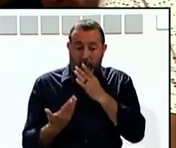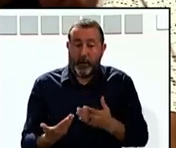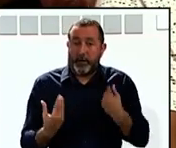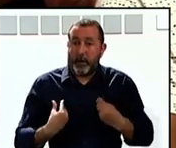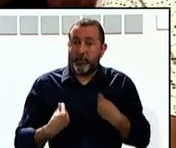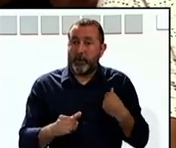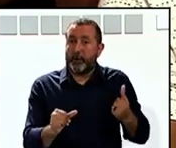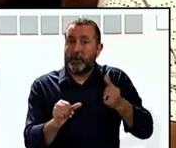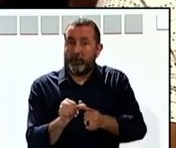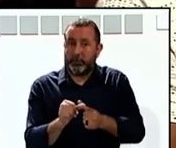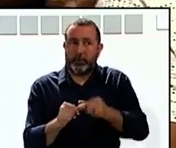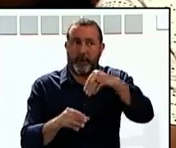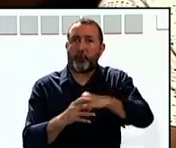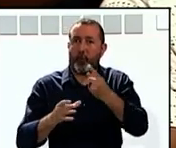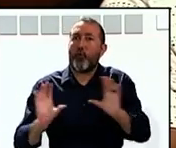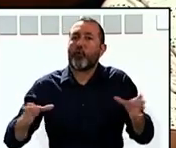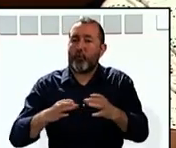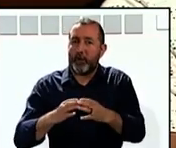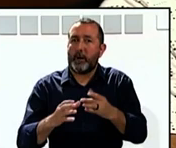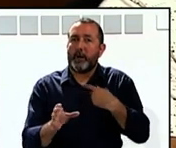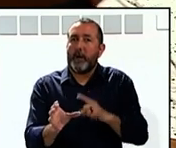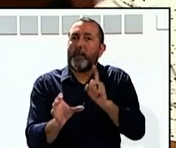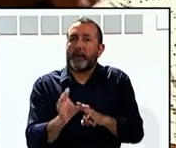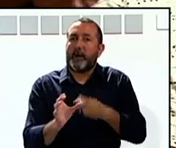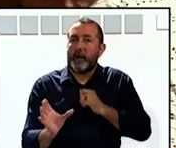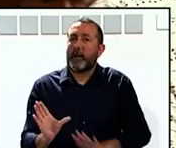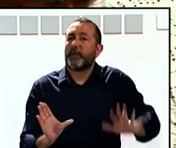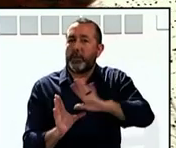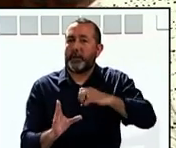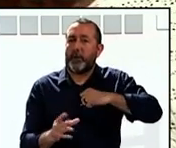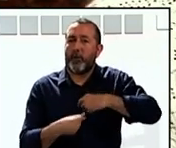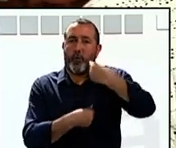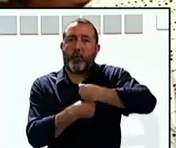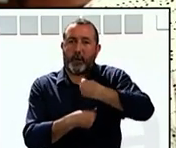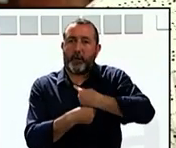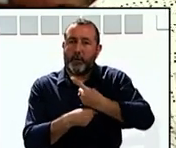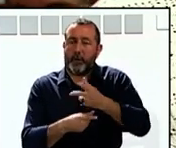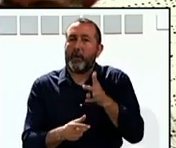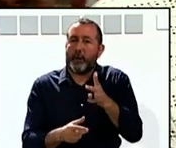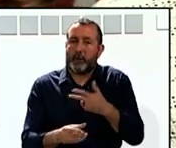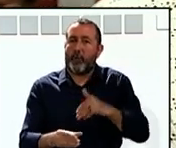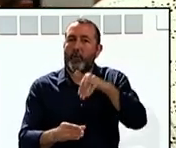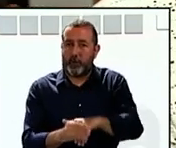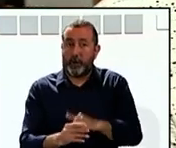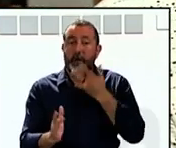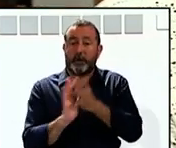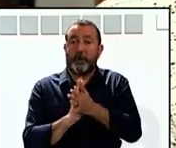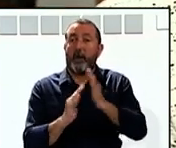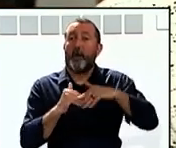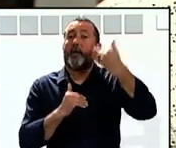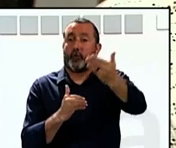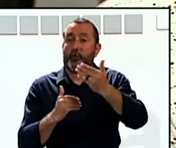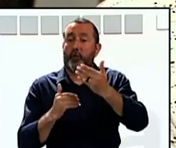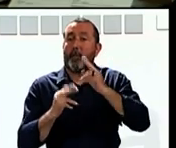esta comunidad ser parte de españa creo que tenemos la obligación y el derecho a votar ya que esto depende del futuro de todos los